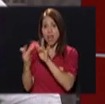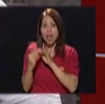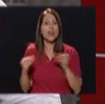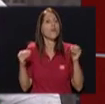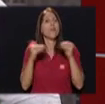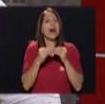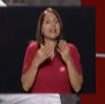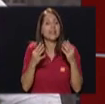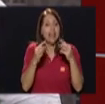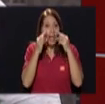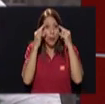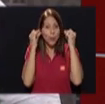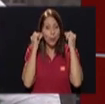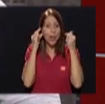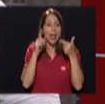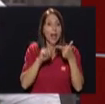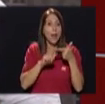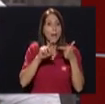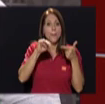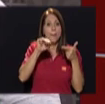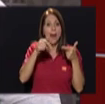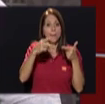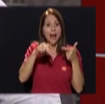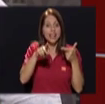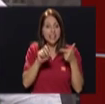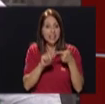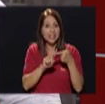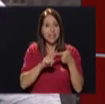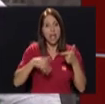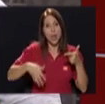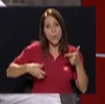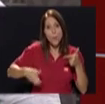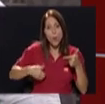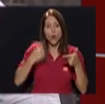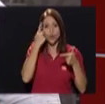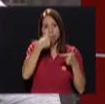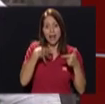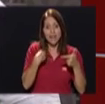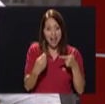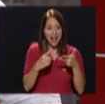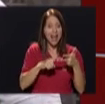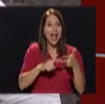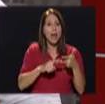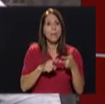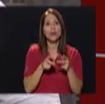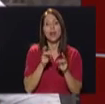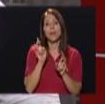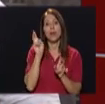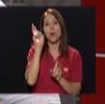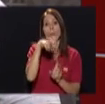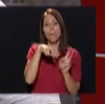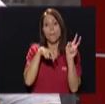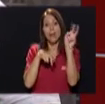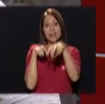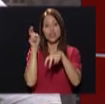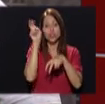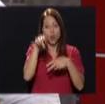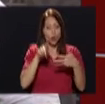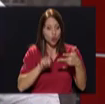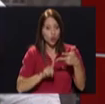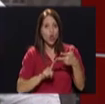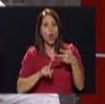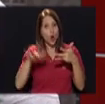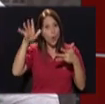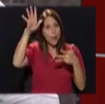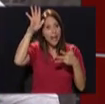es mapaches y monos cara blanca, pero también con perezosos, con venados, con garrobos, también